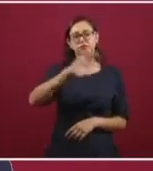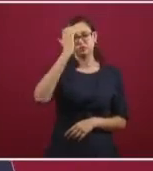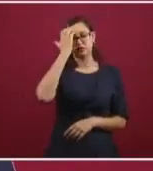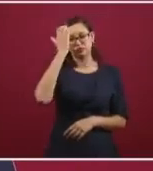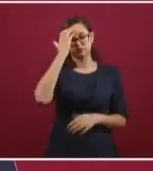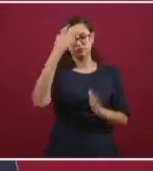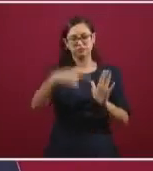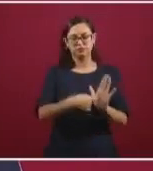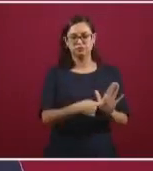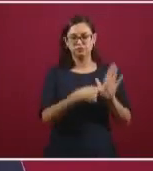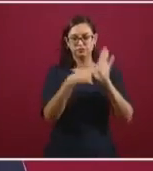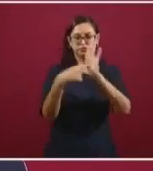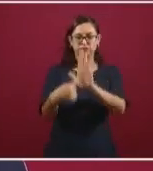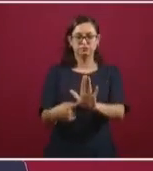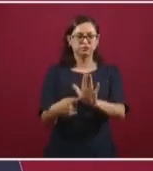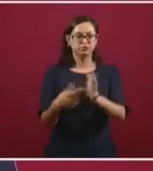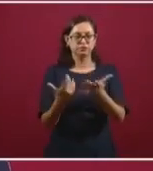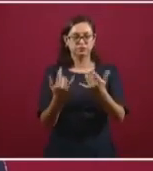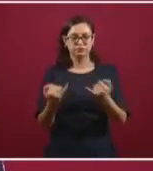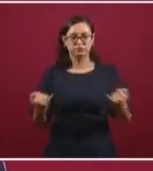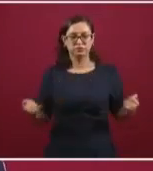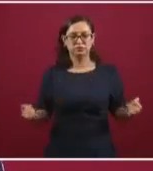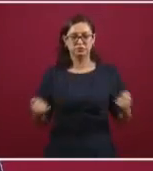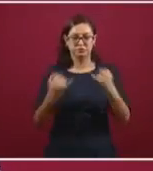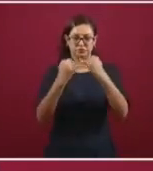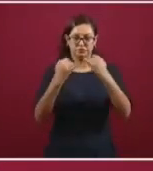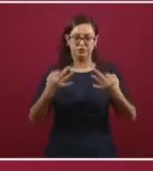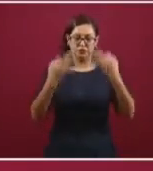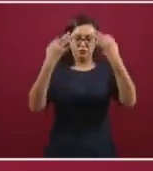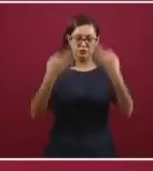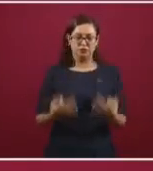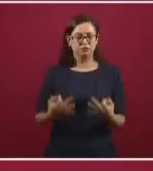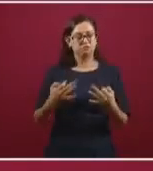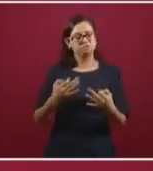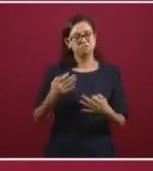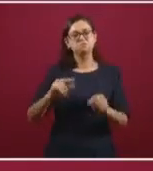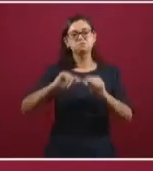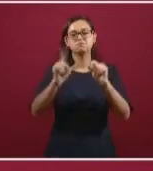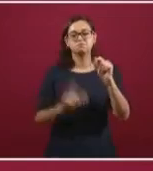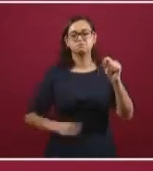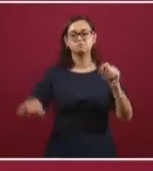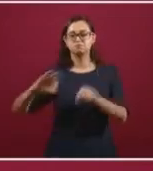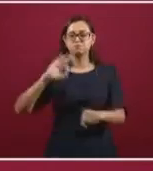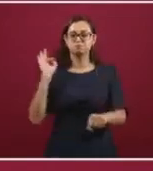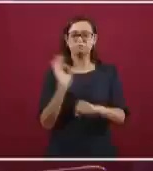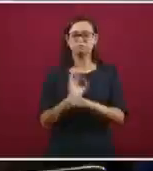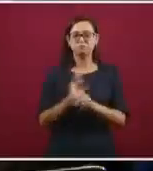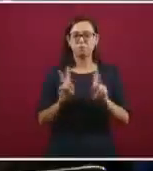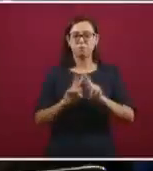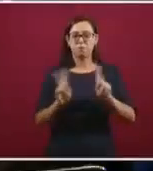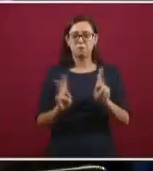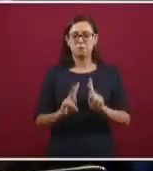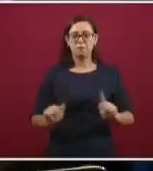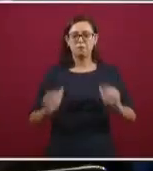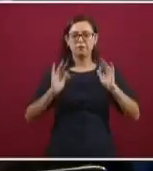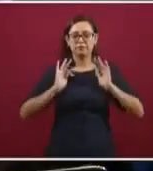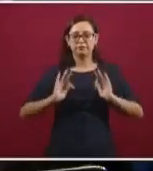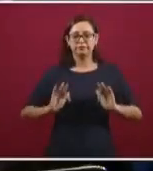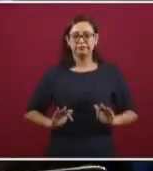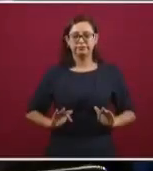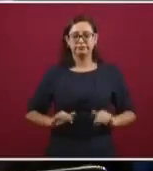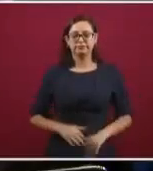esta institución fundamental para garantizar la paz y la tranquilidad. Adelante.